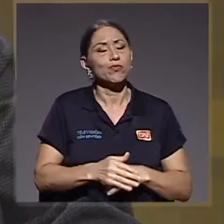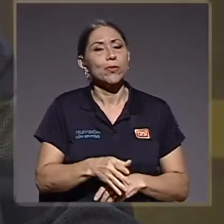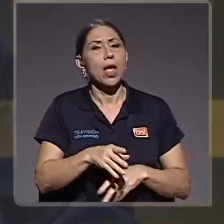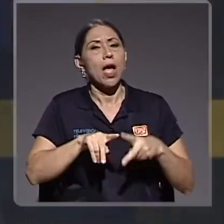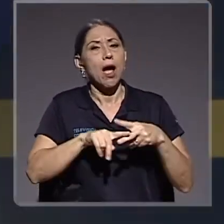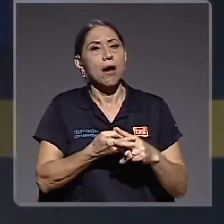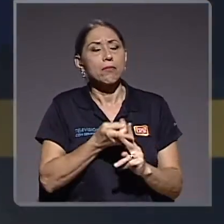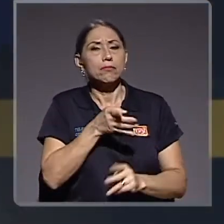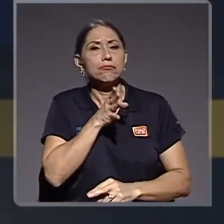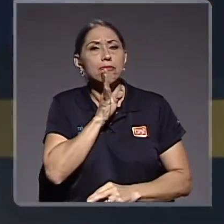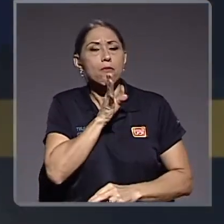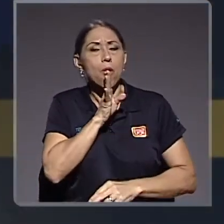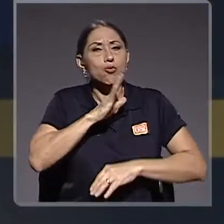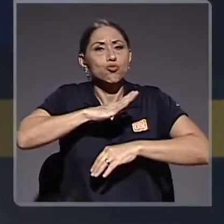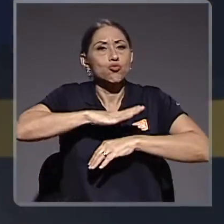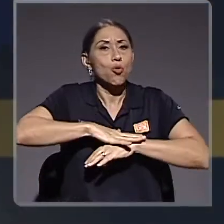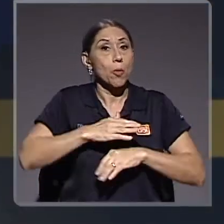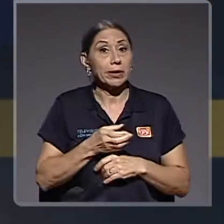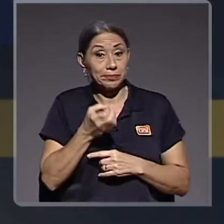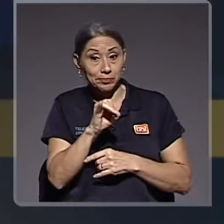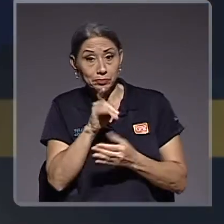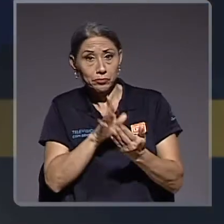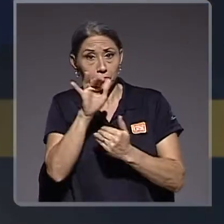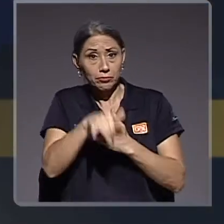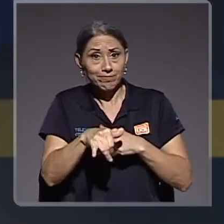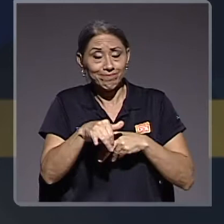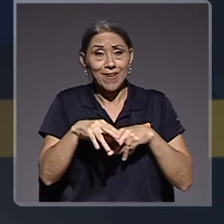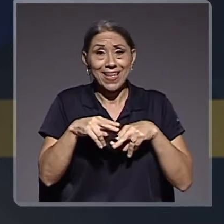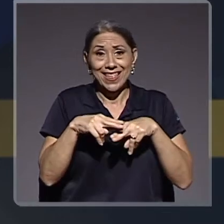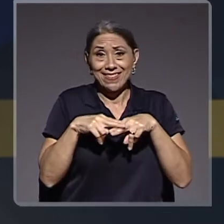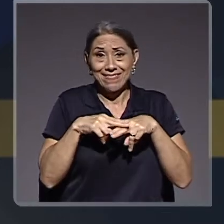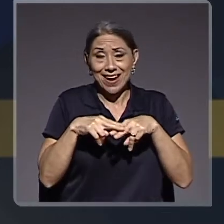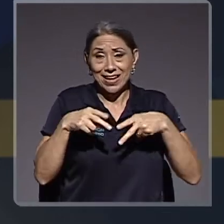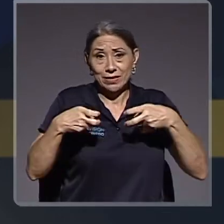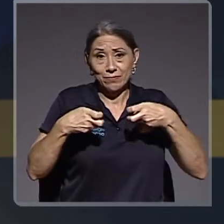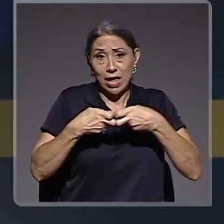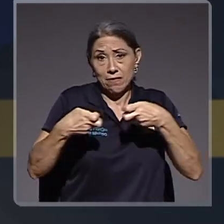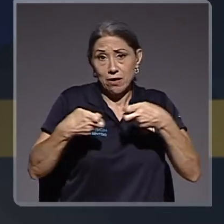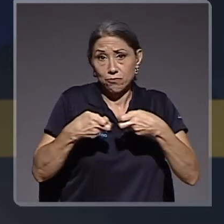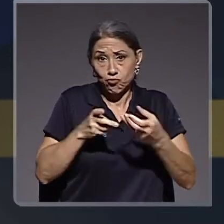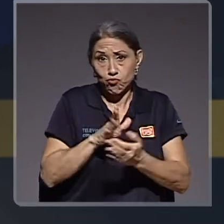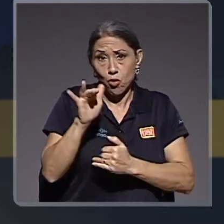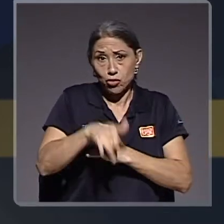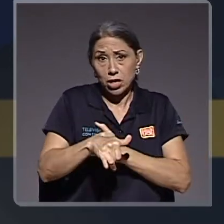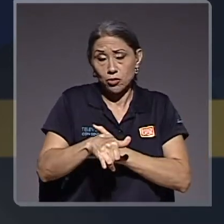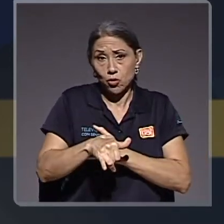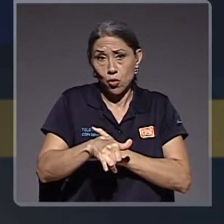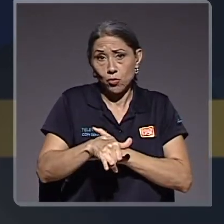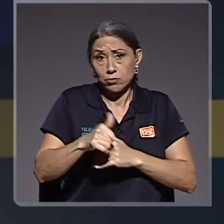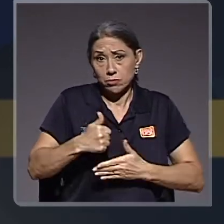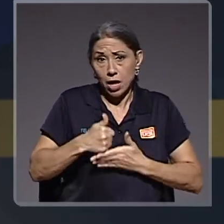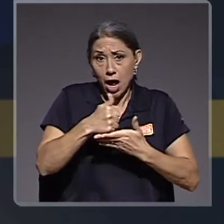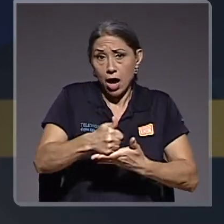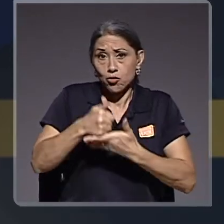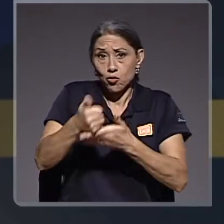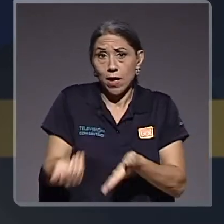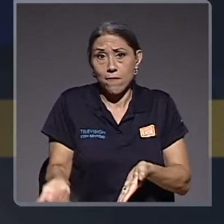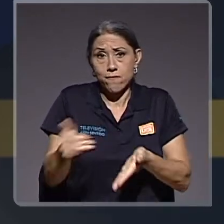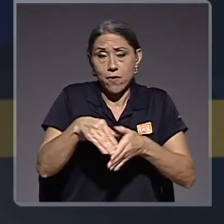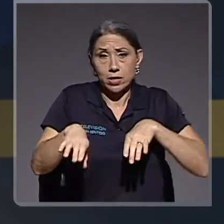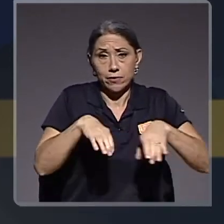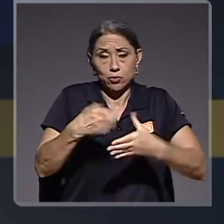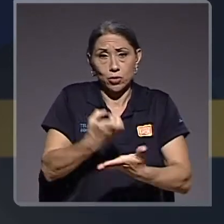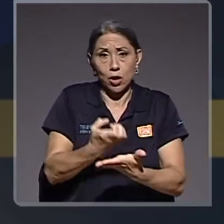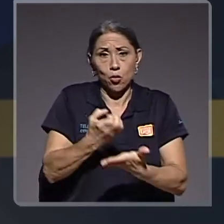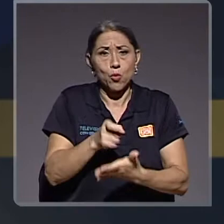hablando de si el proyecto del tren rápido de pasajeros es un proyecto que ayuda a la reactivación de la economía.